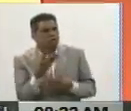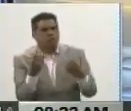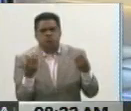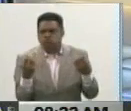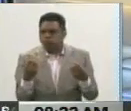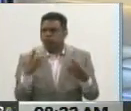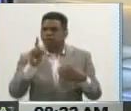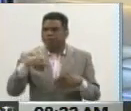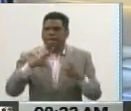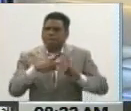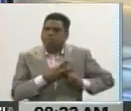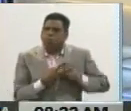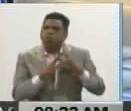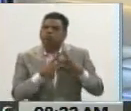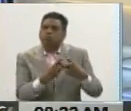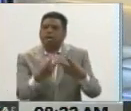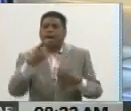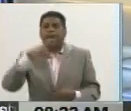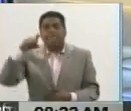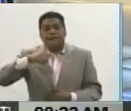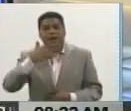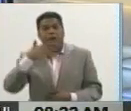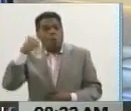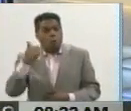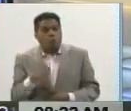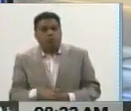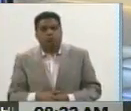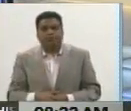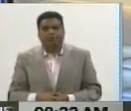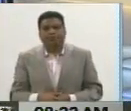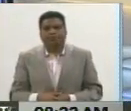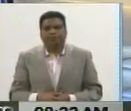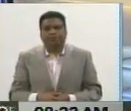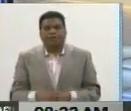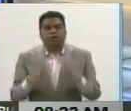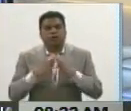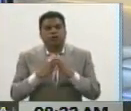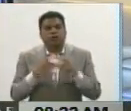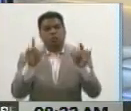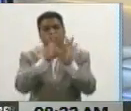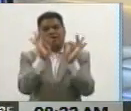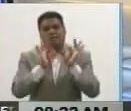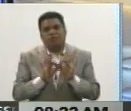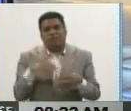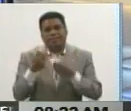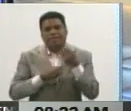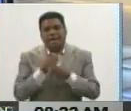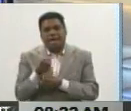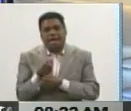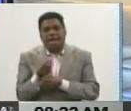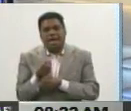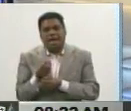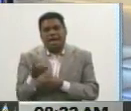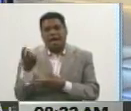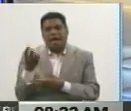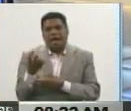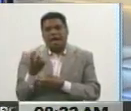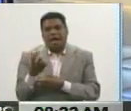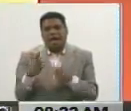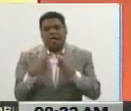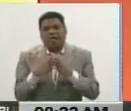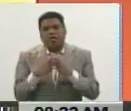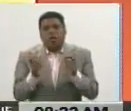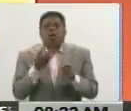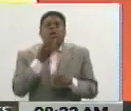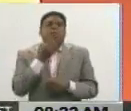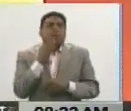voluntad para poder concretarla, porque además en la medida que represente ahorro por la vía del reciclaje,